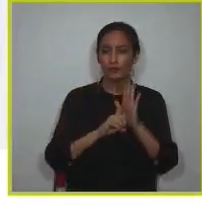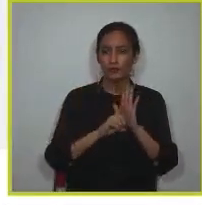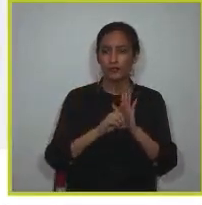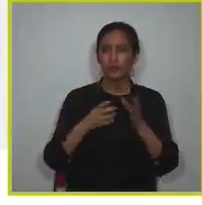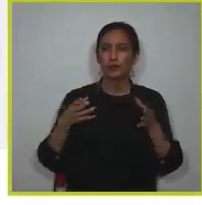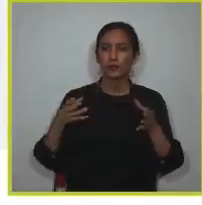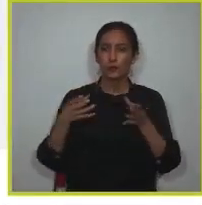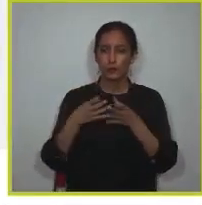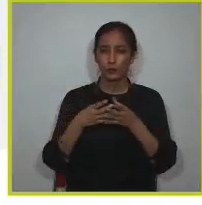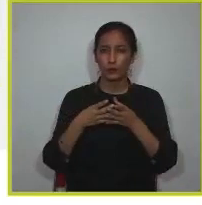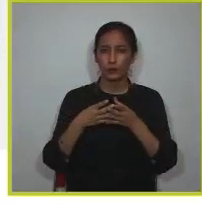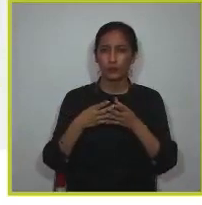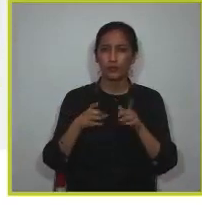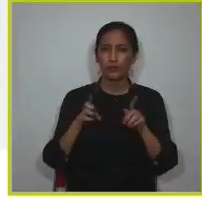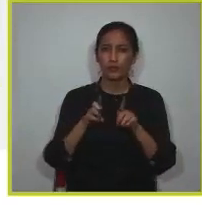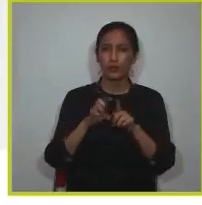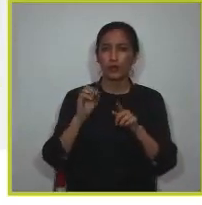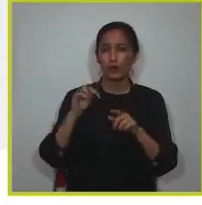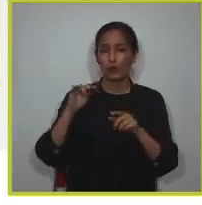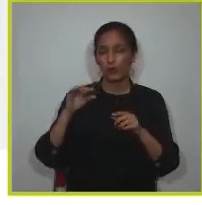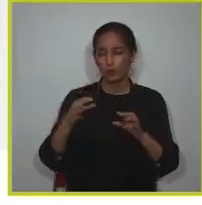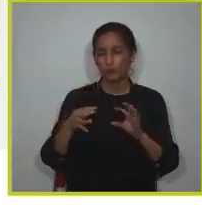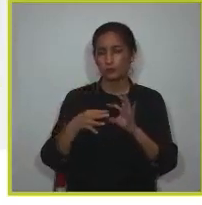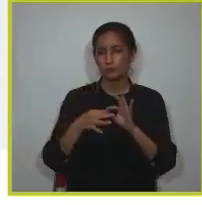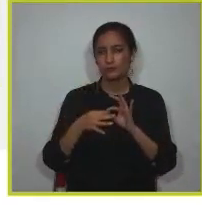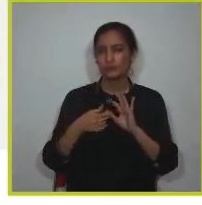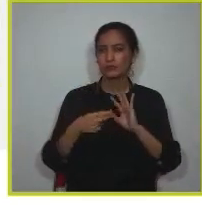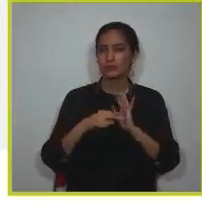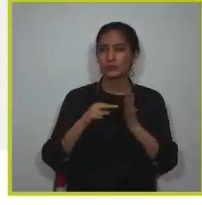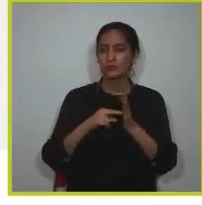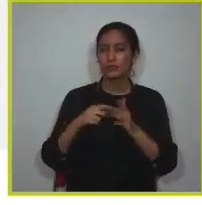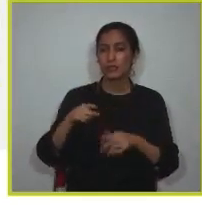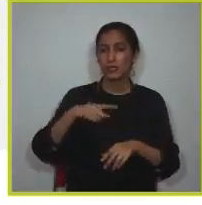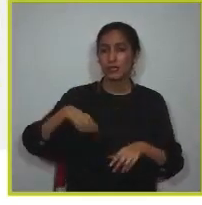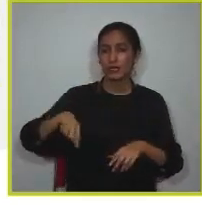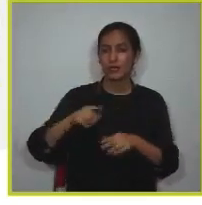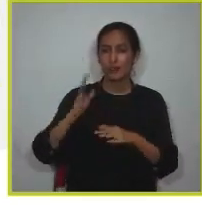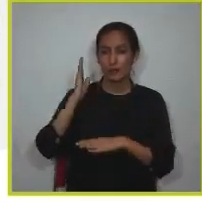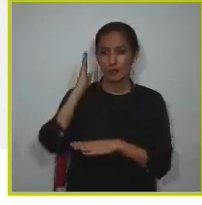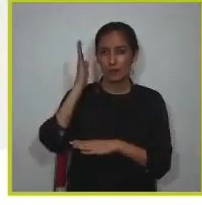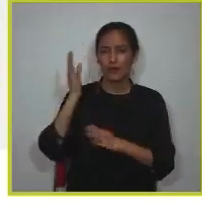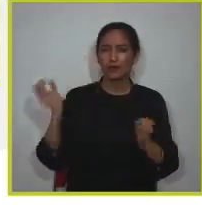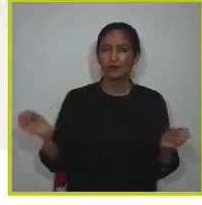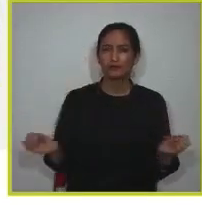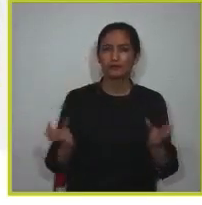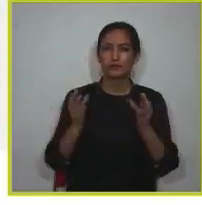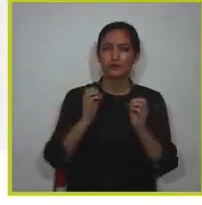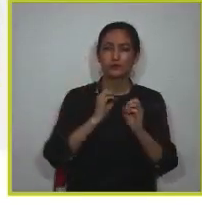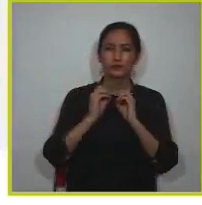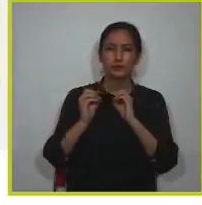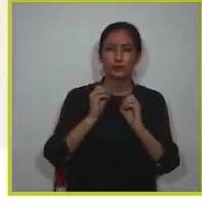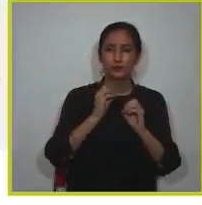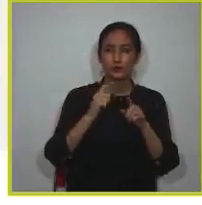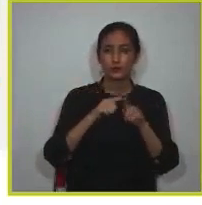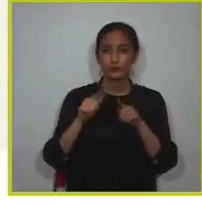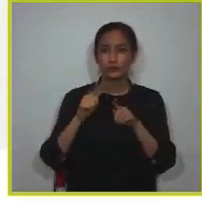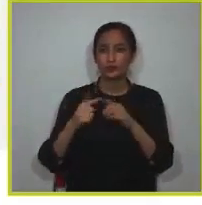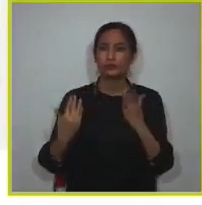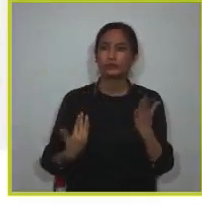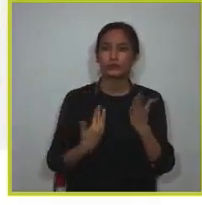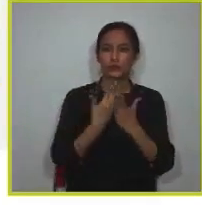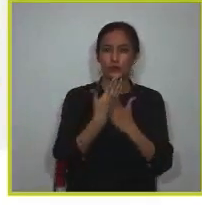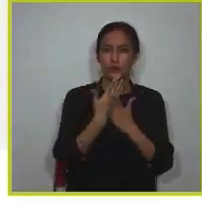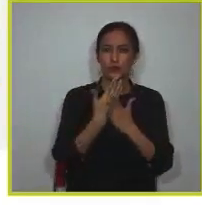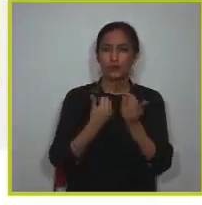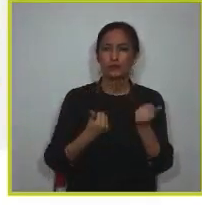del sistema de las Naciones Unidas que tiene el mandato de impulsar soluciones innovadoras y sostenibles para